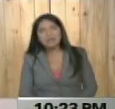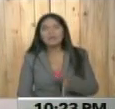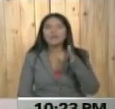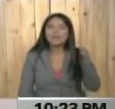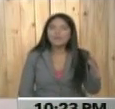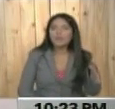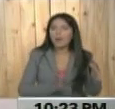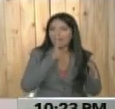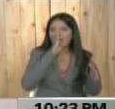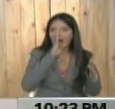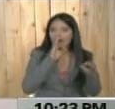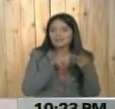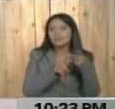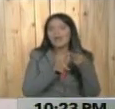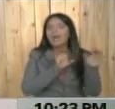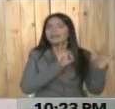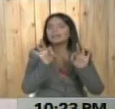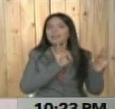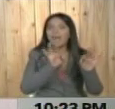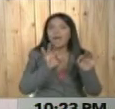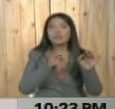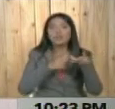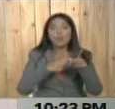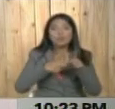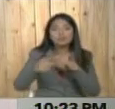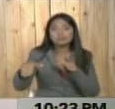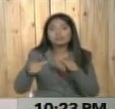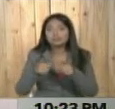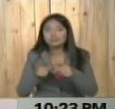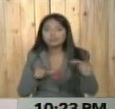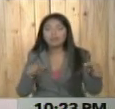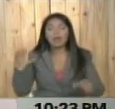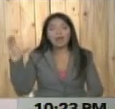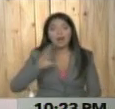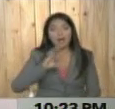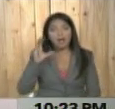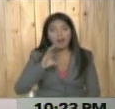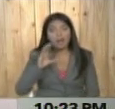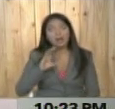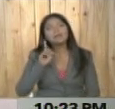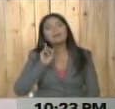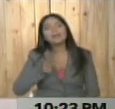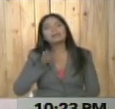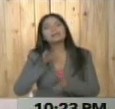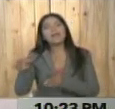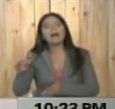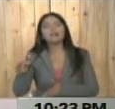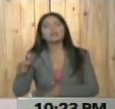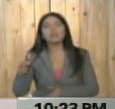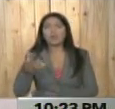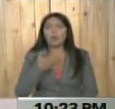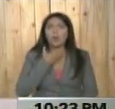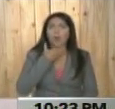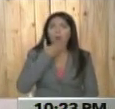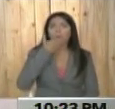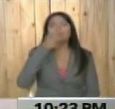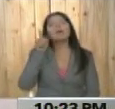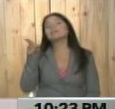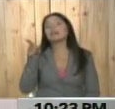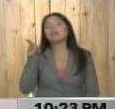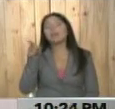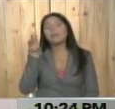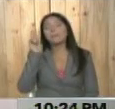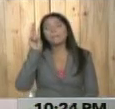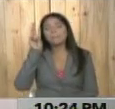Barinas, en el Teatro Teresa Carreño de Caracas y en el Teatro de la Ópera de Maracay. Y la verdad es que me llevo una